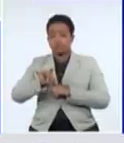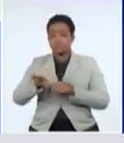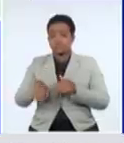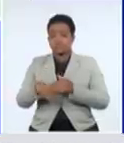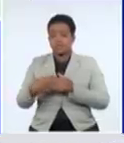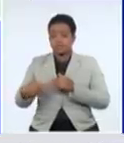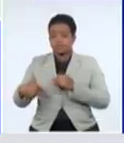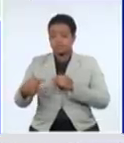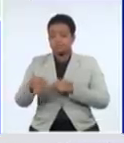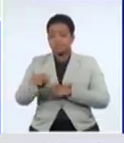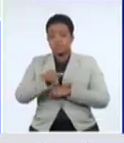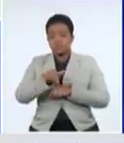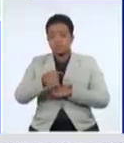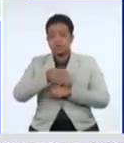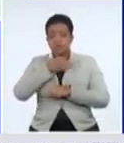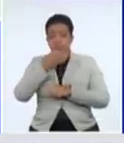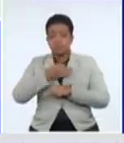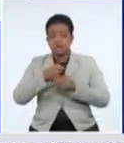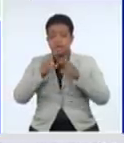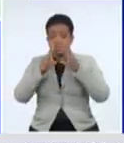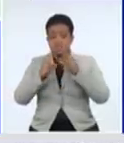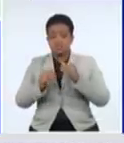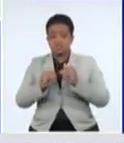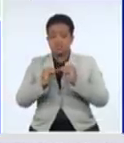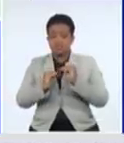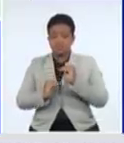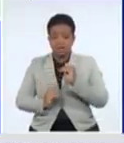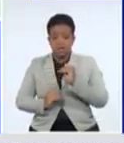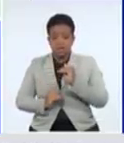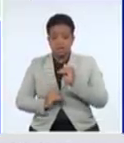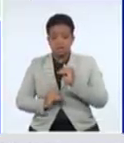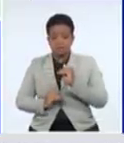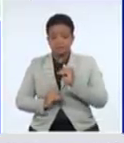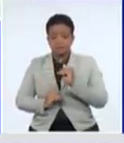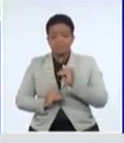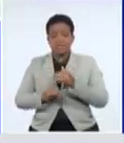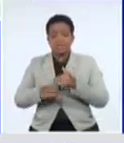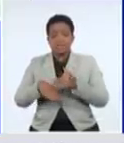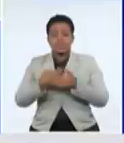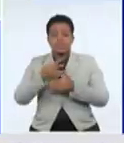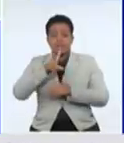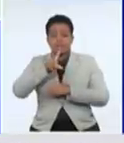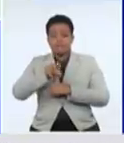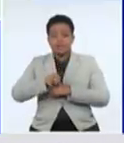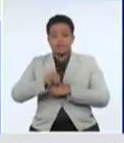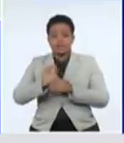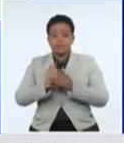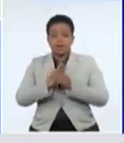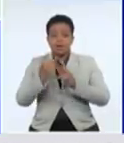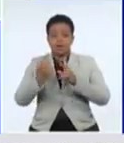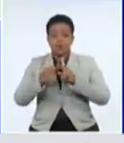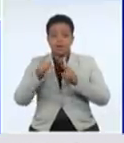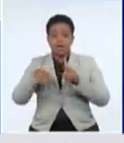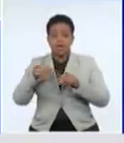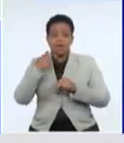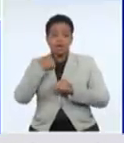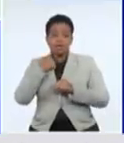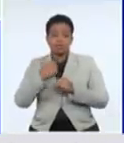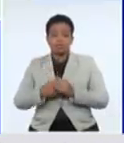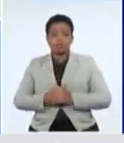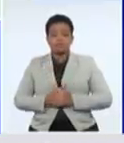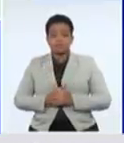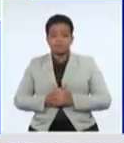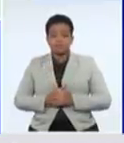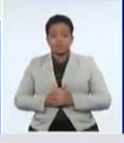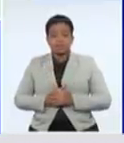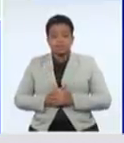precisaba que la cifra más baja desde el 20 de mayo de este año. Realmente se viene